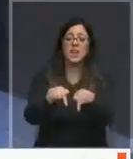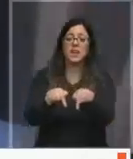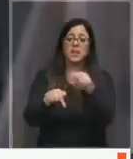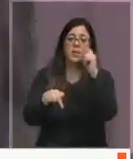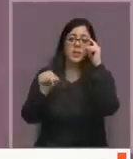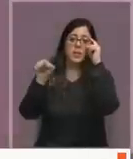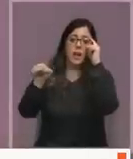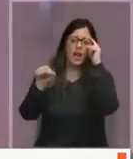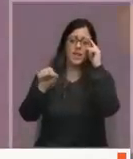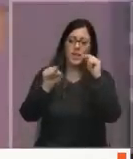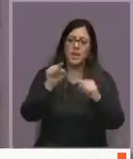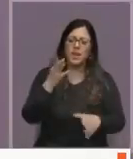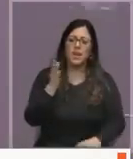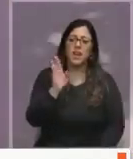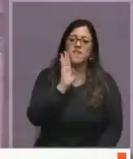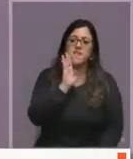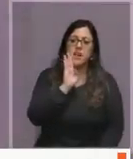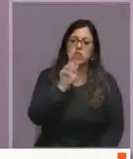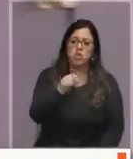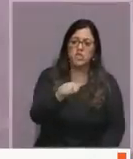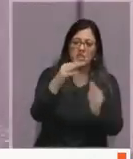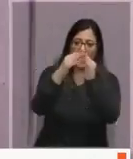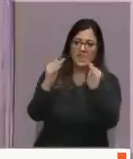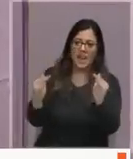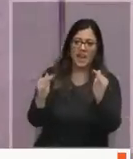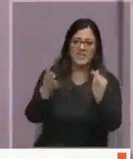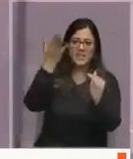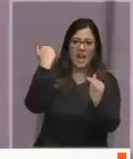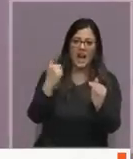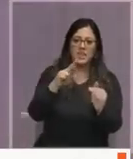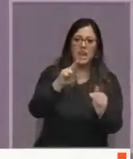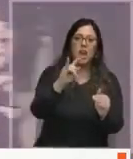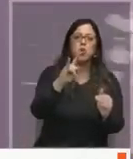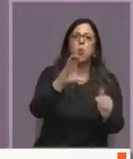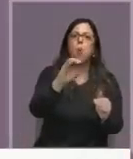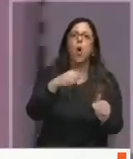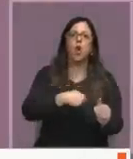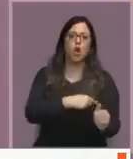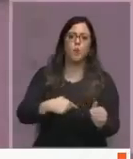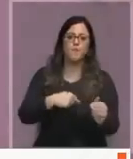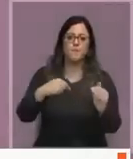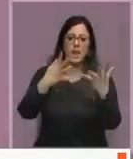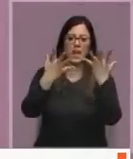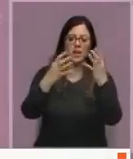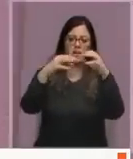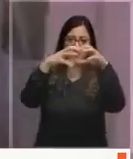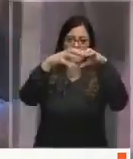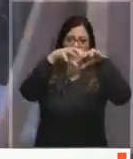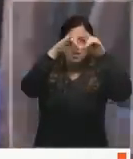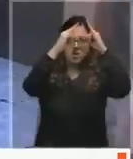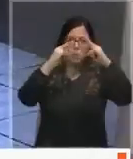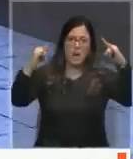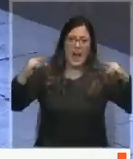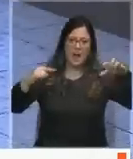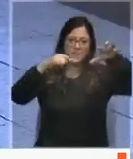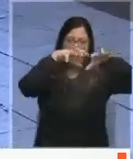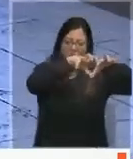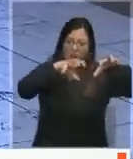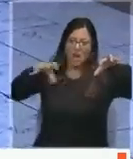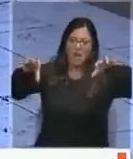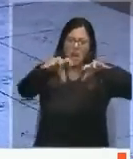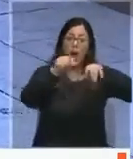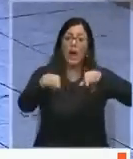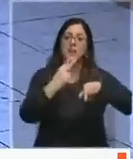acá, nuestra casa la teníamos hasta aquí, era un ruco, hasta aquí. Una carpa, un ruco, donde